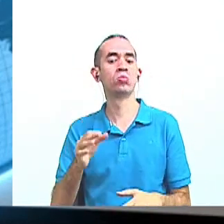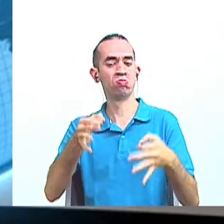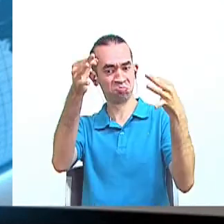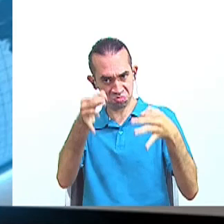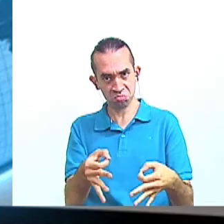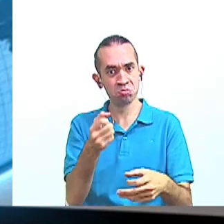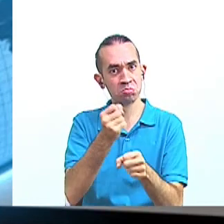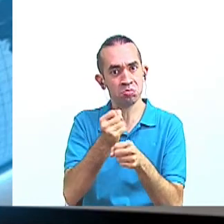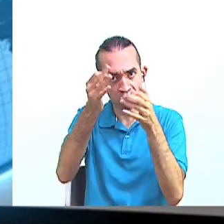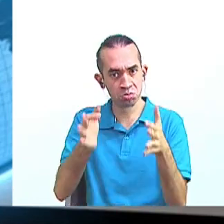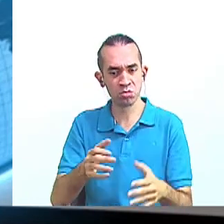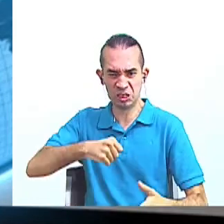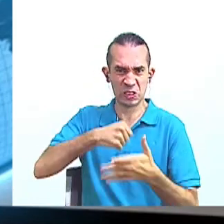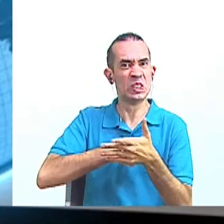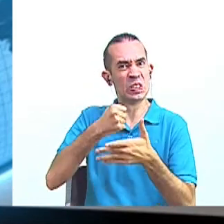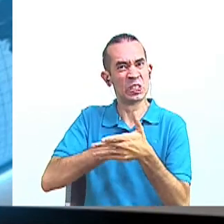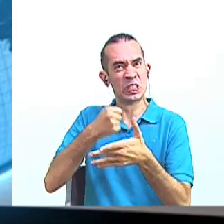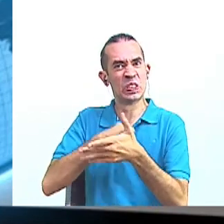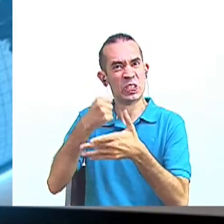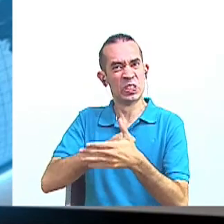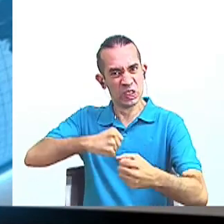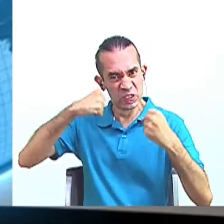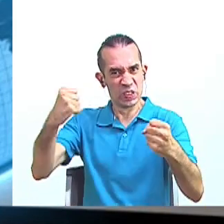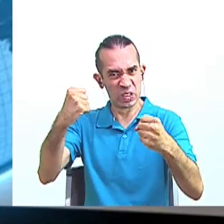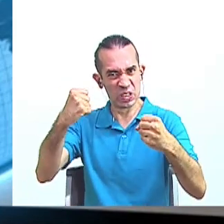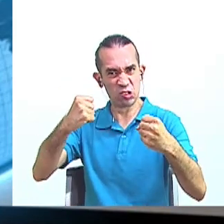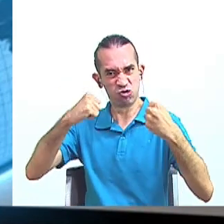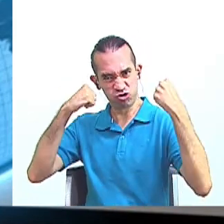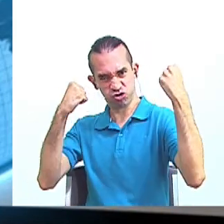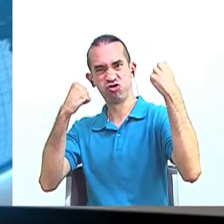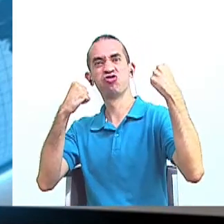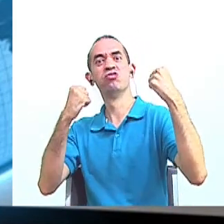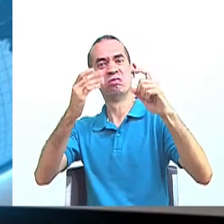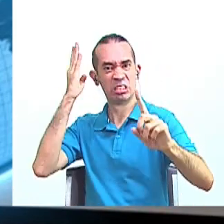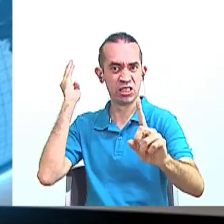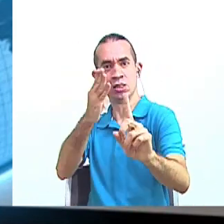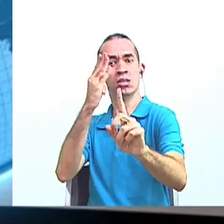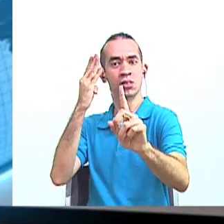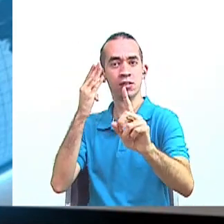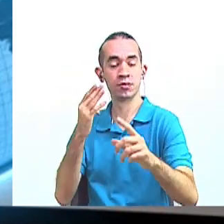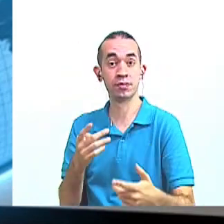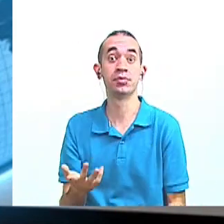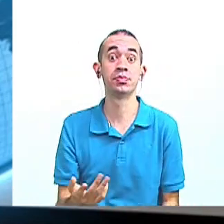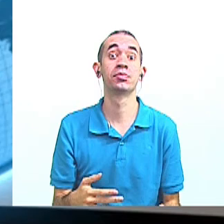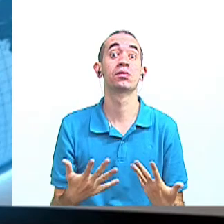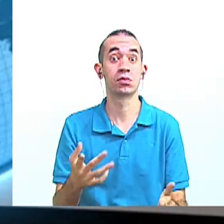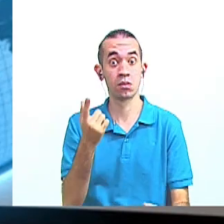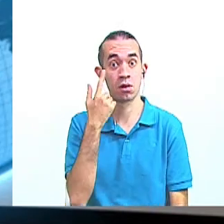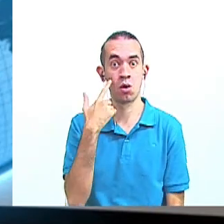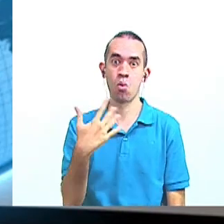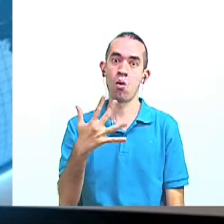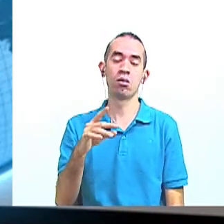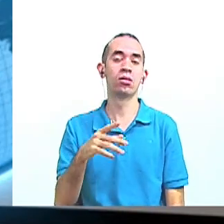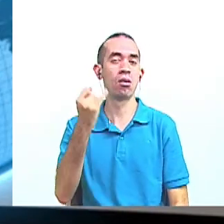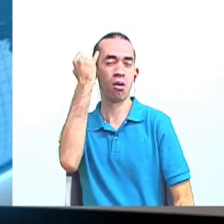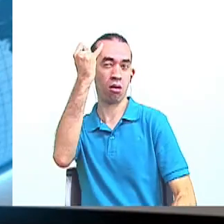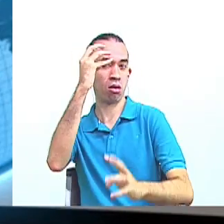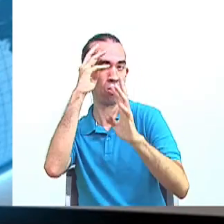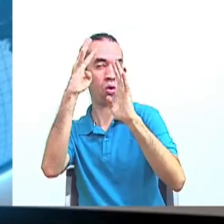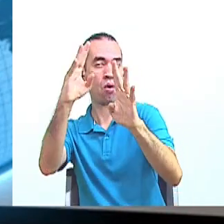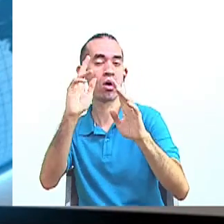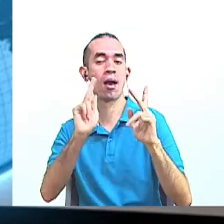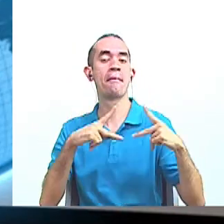de una manera muy vehemente, fuerte, valiente y directa. Es cierto que la posición ideológica del